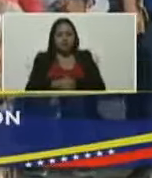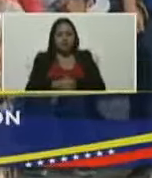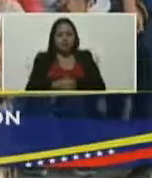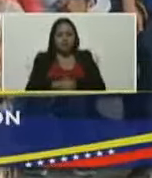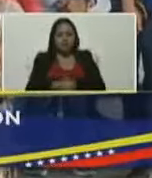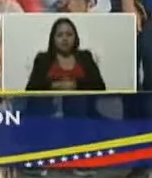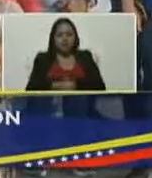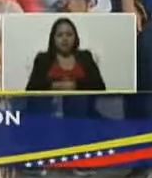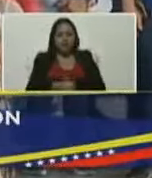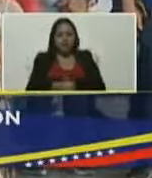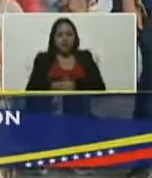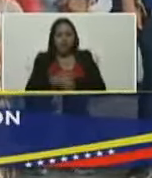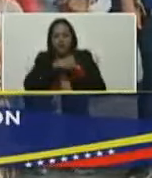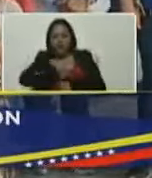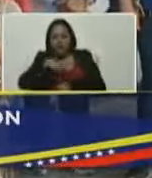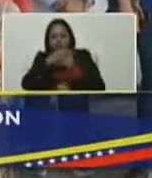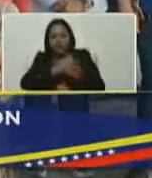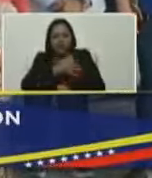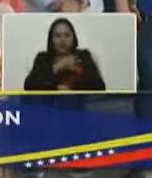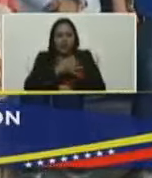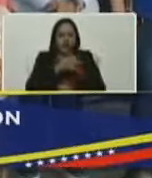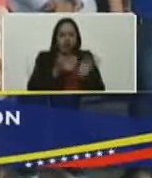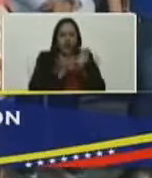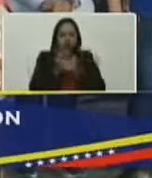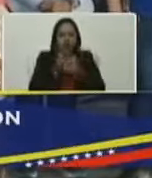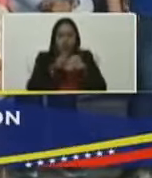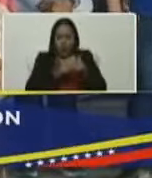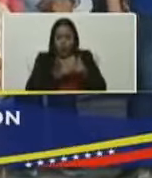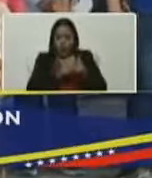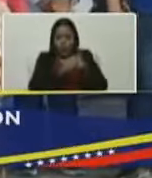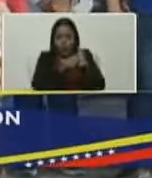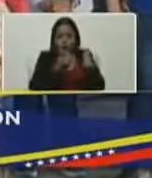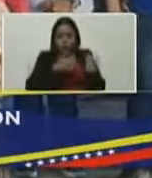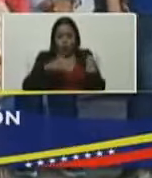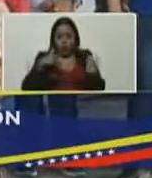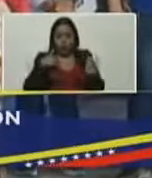Y de nuestro Señor Jesucristo que camina a nuestro lado.